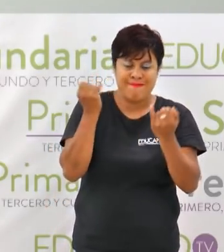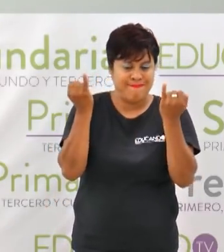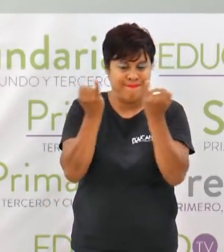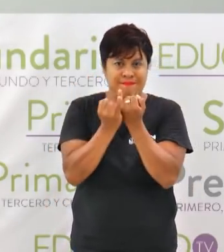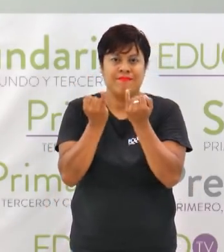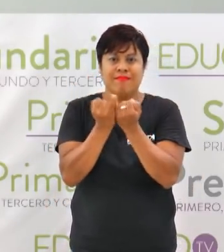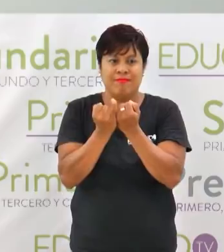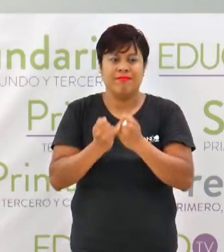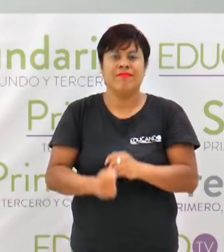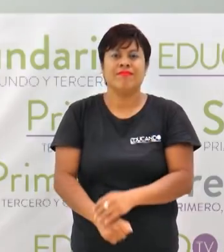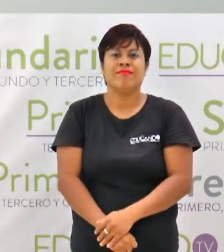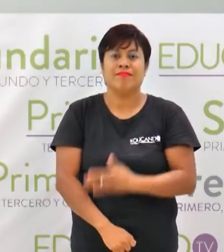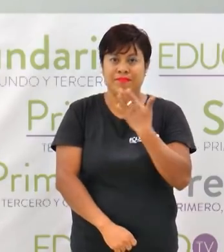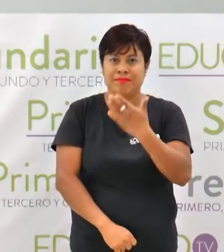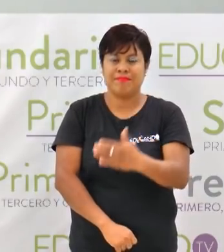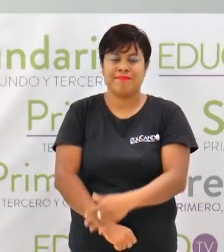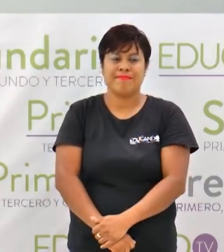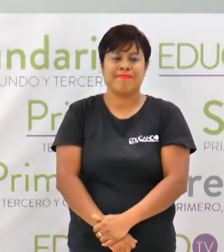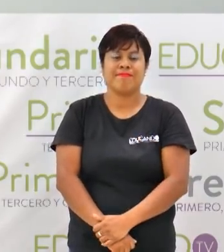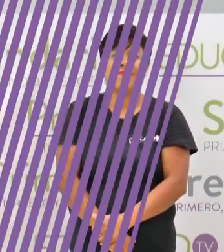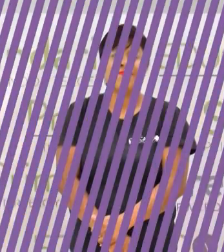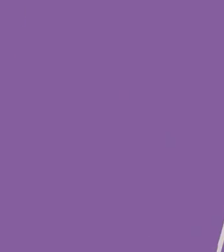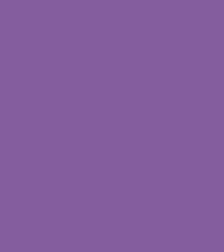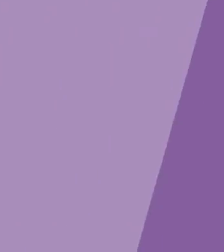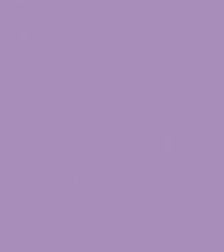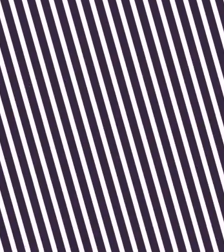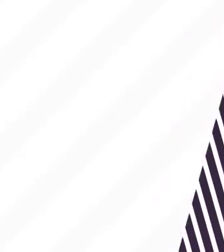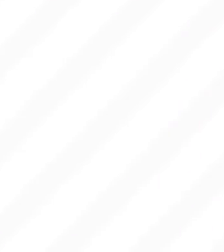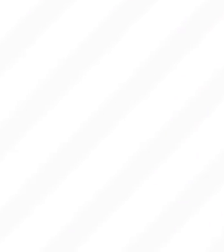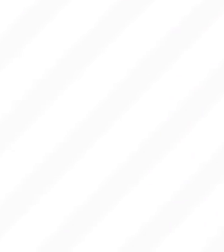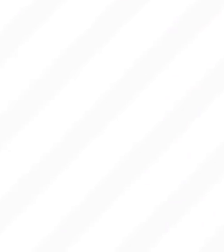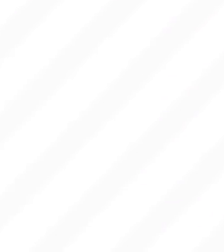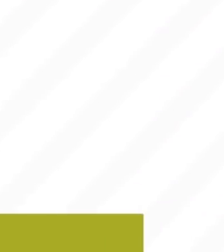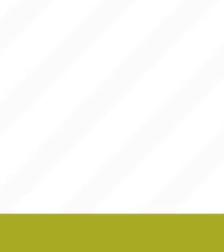realizando el sujeto. ¿Bien?